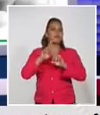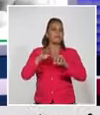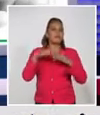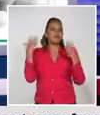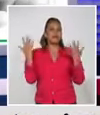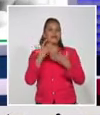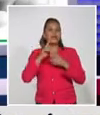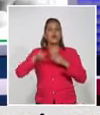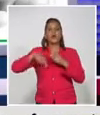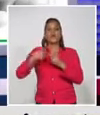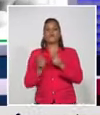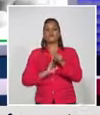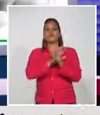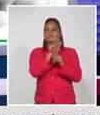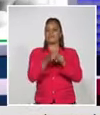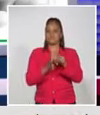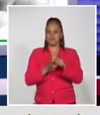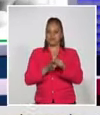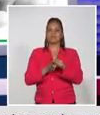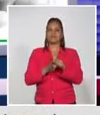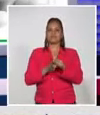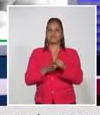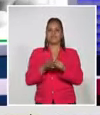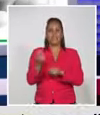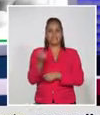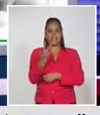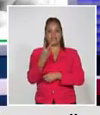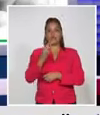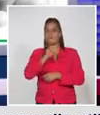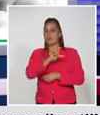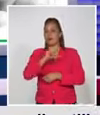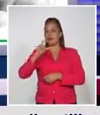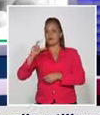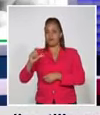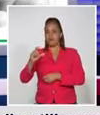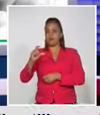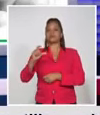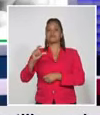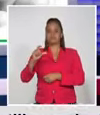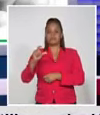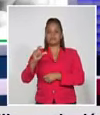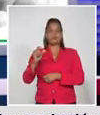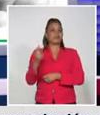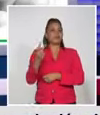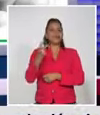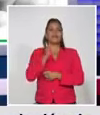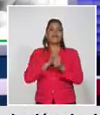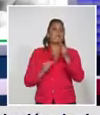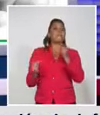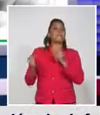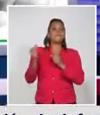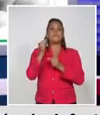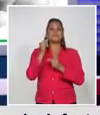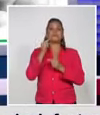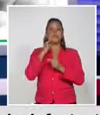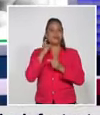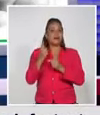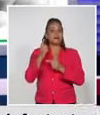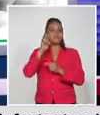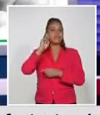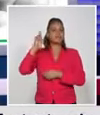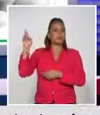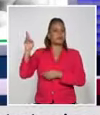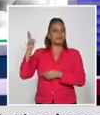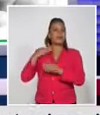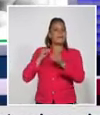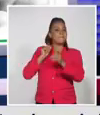el SARS-CoV-2. Soberana 02 del Instituto Finlay de Vacunas fue la primera formulación, como ustedes recordarán, en